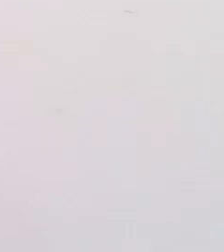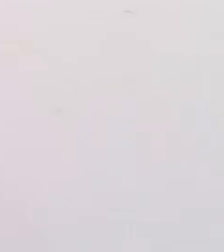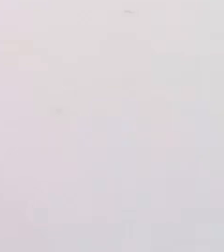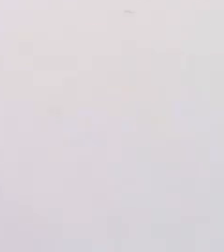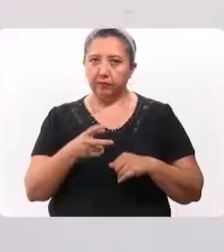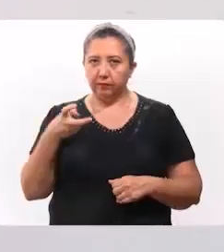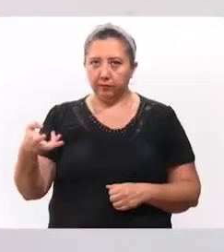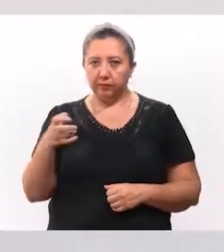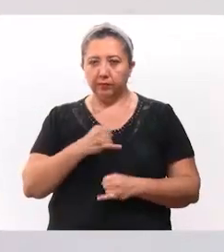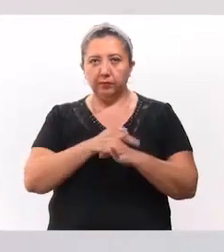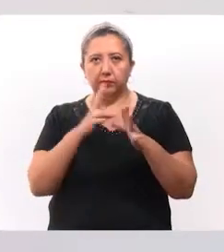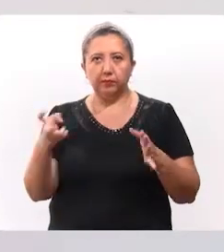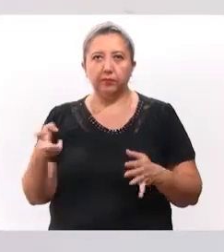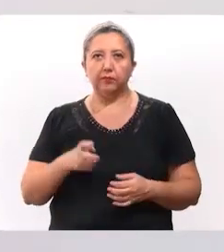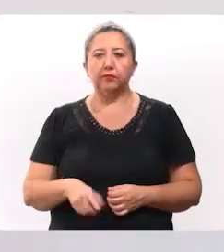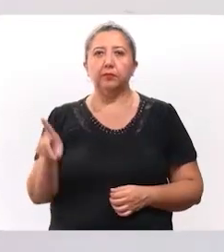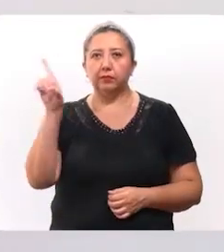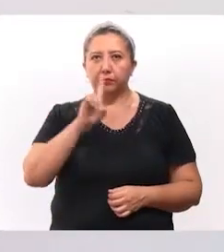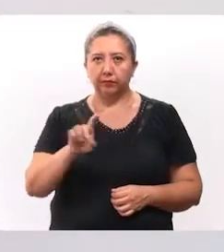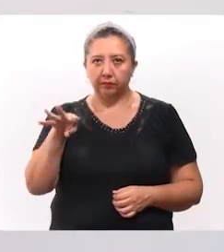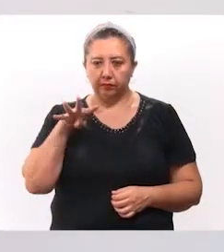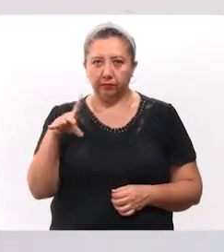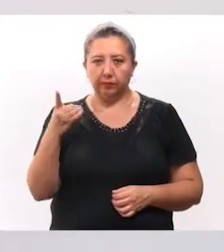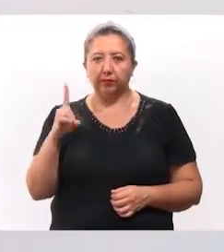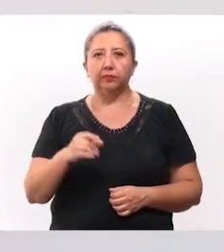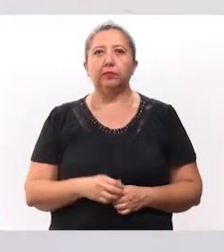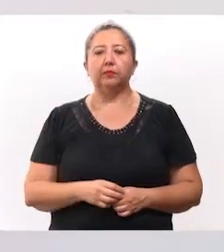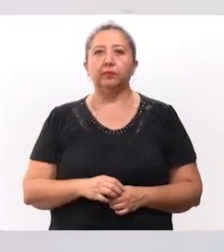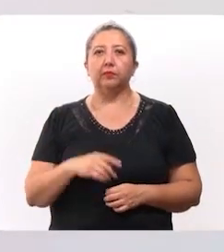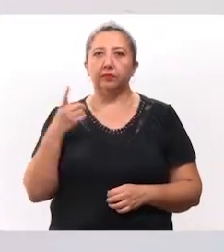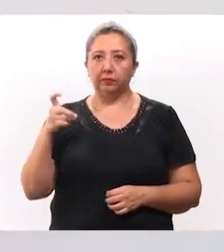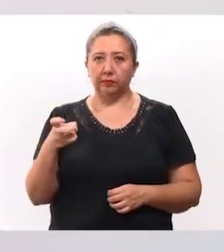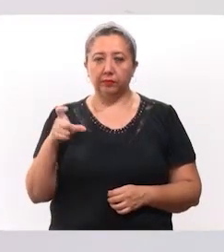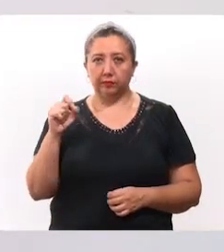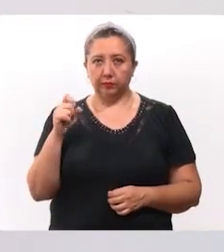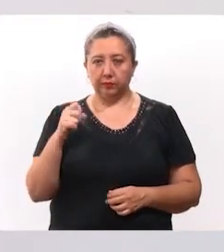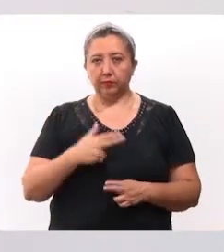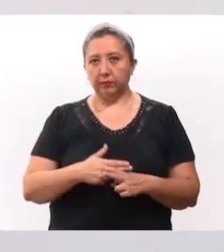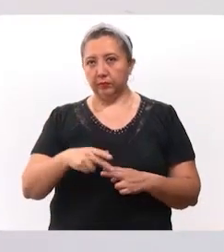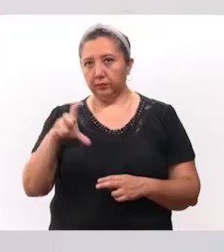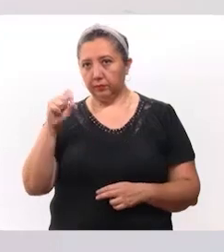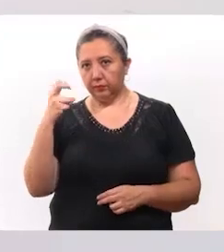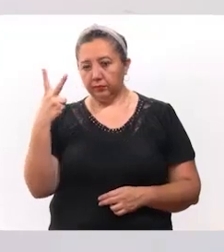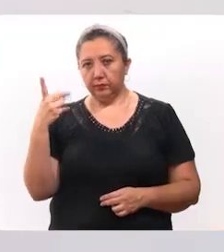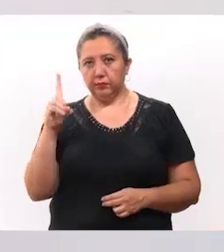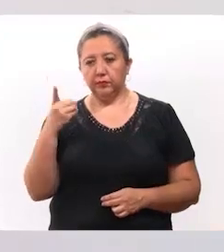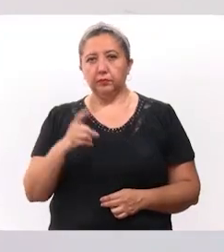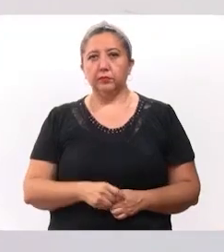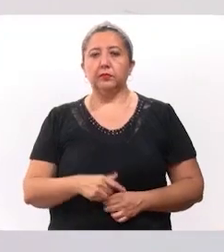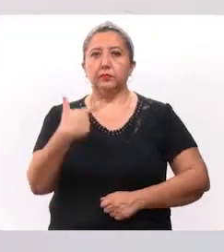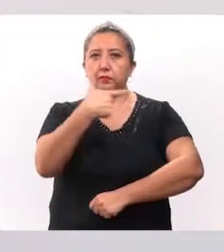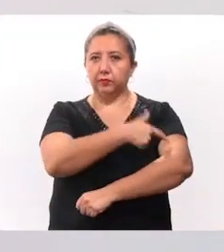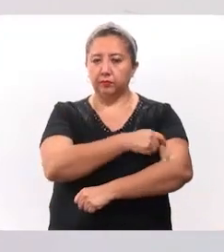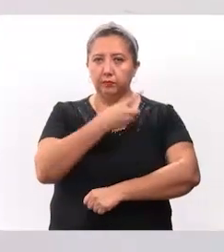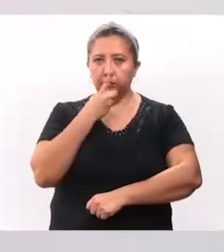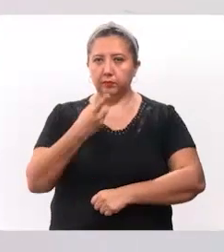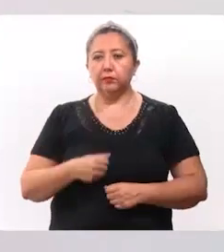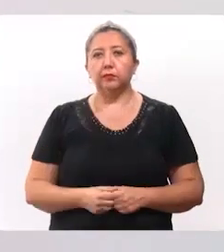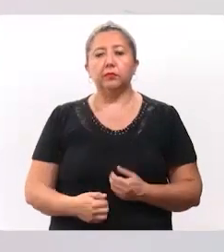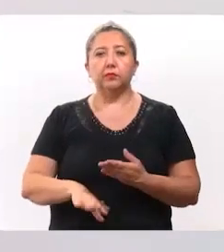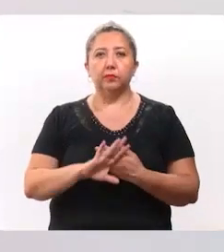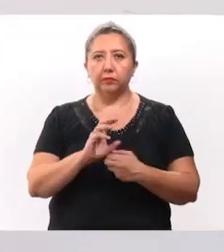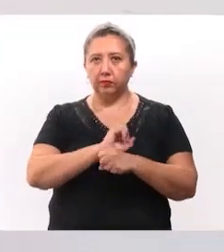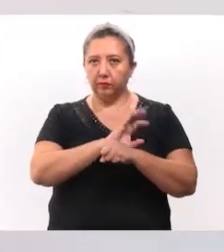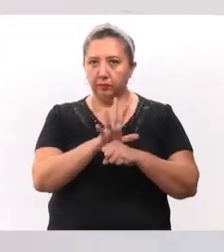Químico. Este es el parte médico de este domingo 19 de diciembre. A partir del 20 al 22 de diciembre se aplicará el refuerzo de vacuna